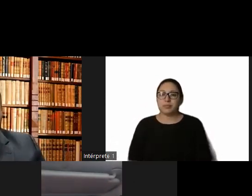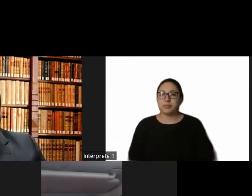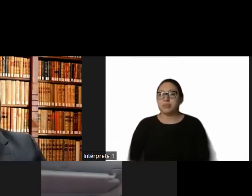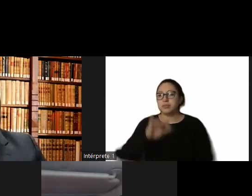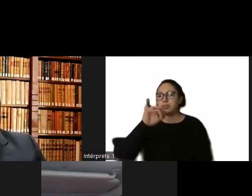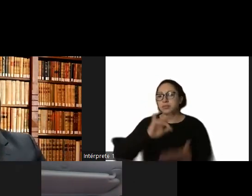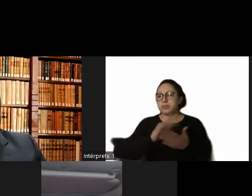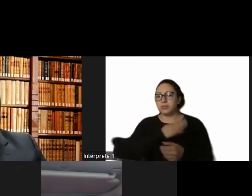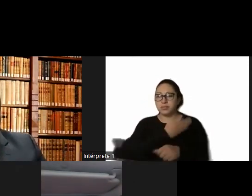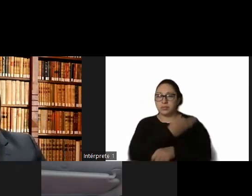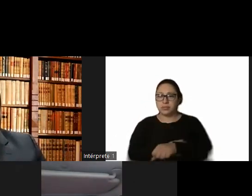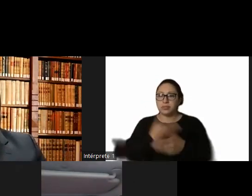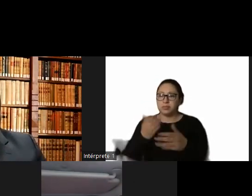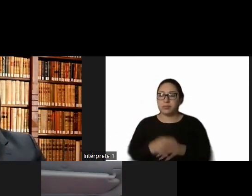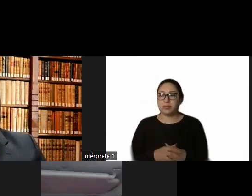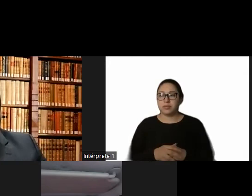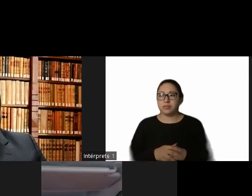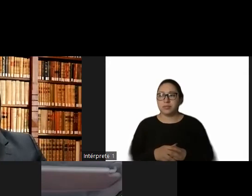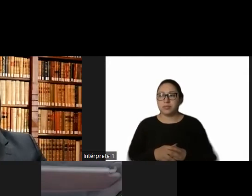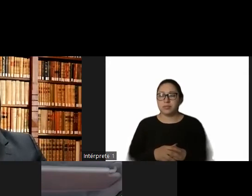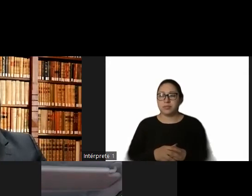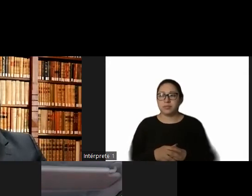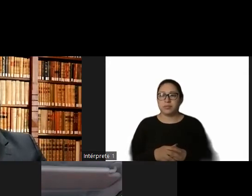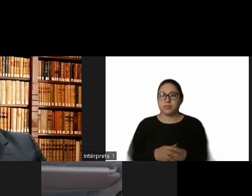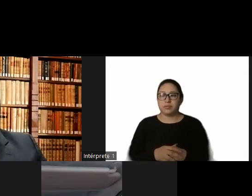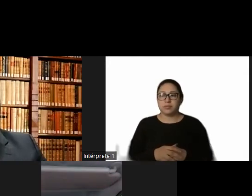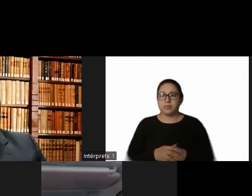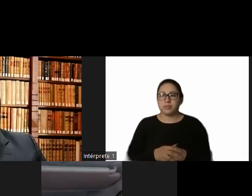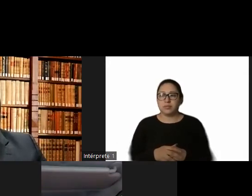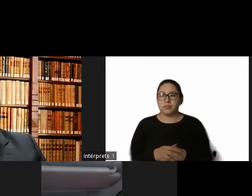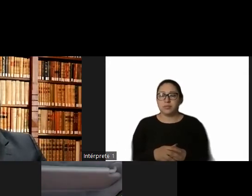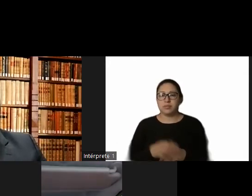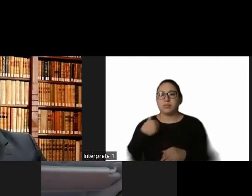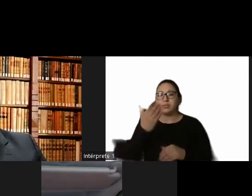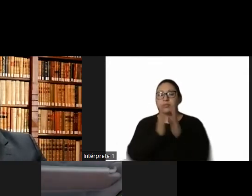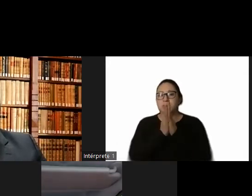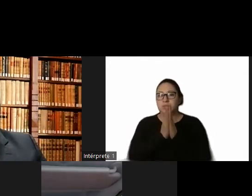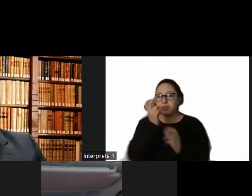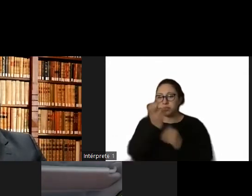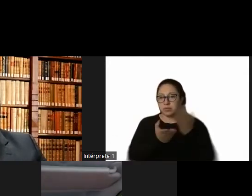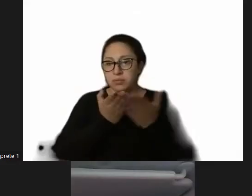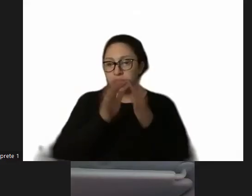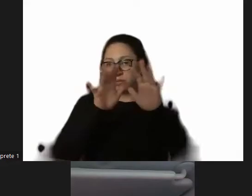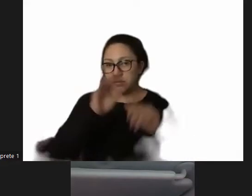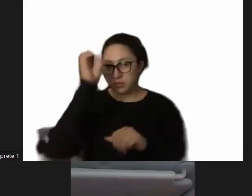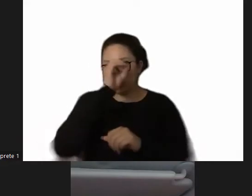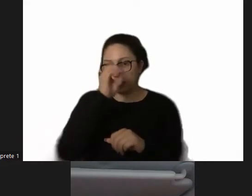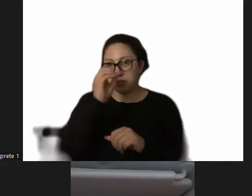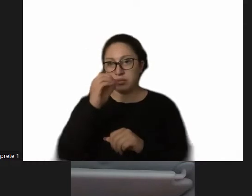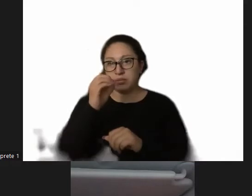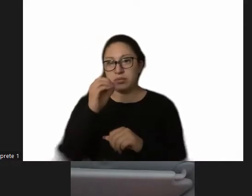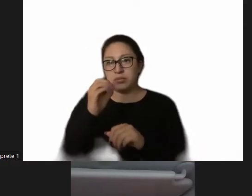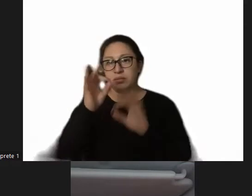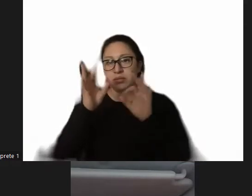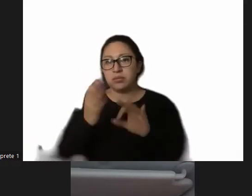a que esta opinión pudiera pasar a votación, dado que esta iniciativa, la iniciativa que presentamos es clara, está